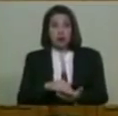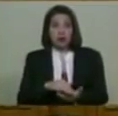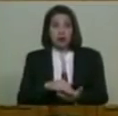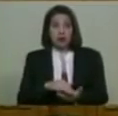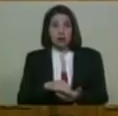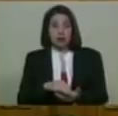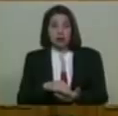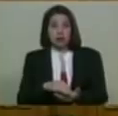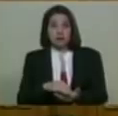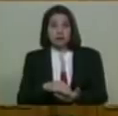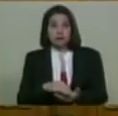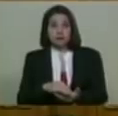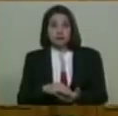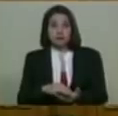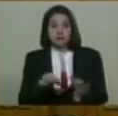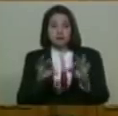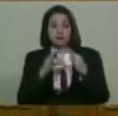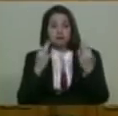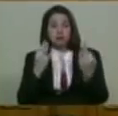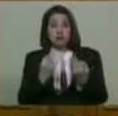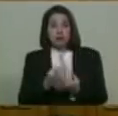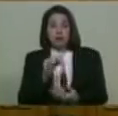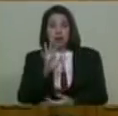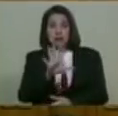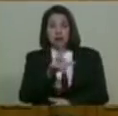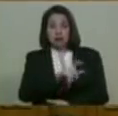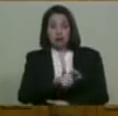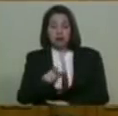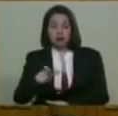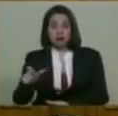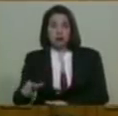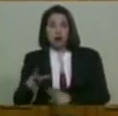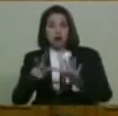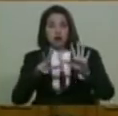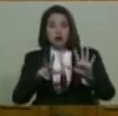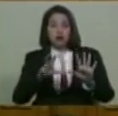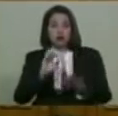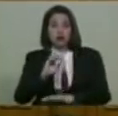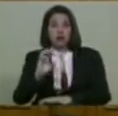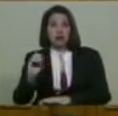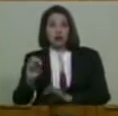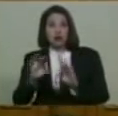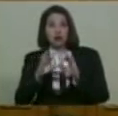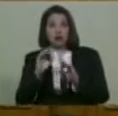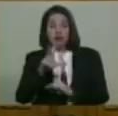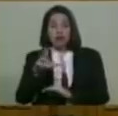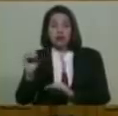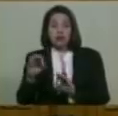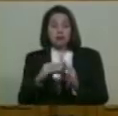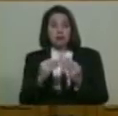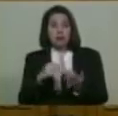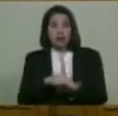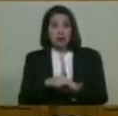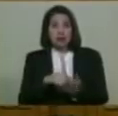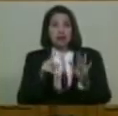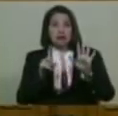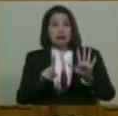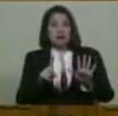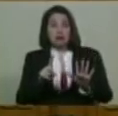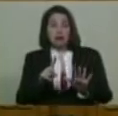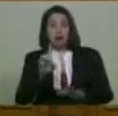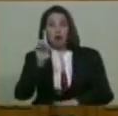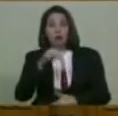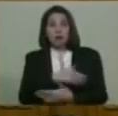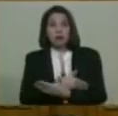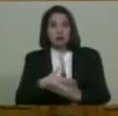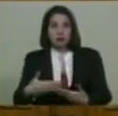660 mil bolívares. Familia de 5 integrantes, 830 mil bolívares. Familia de 6 integrantes, 1 millón